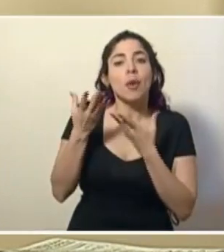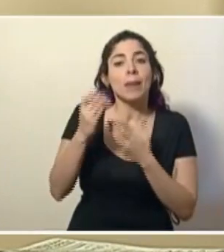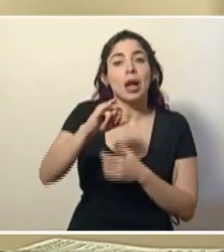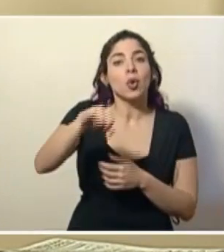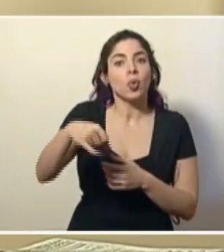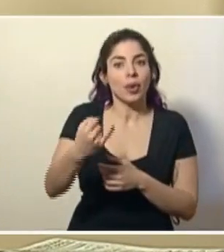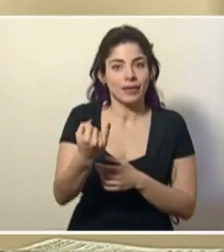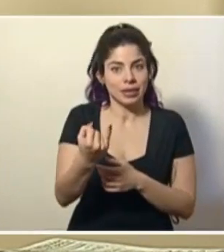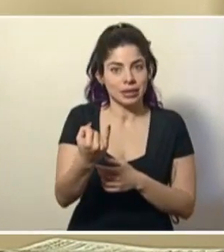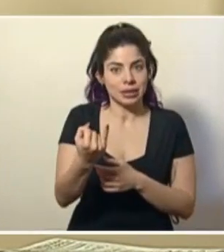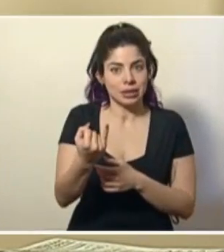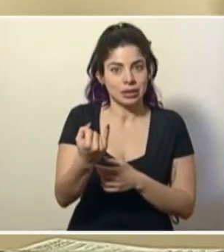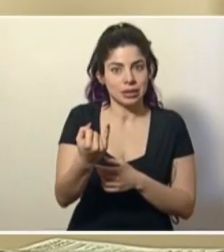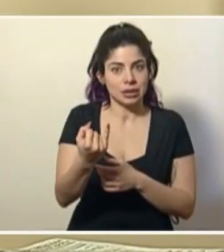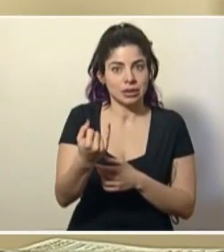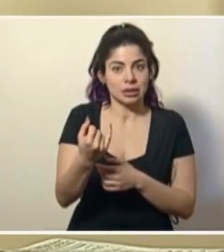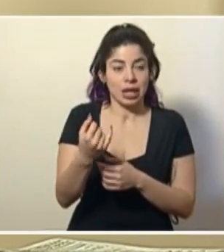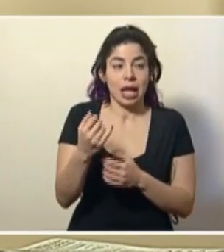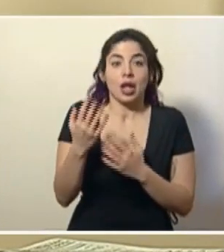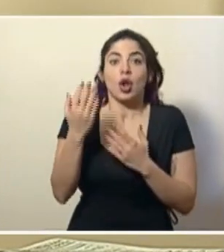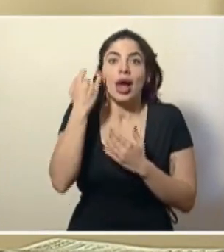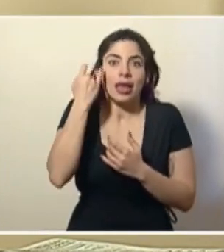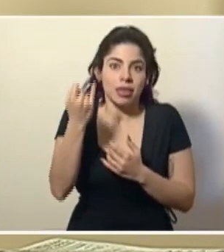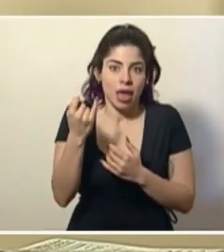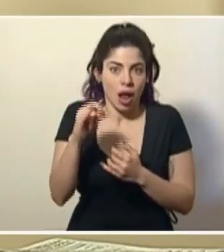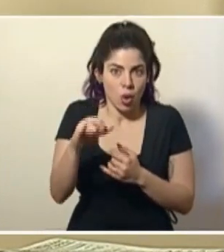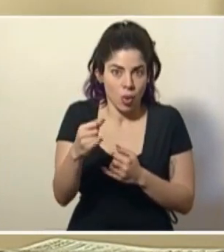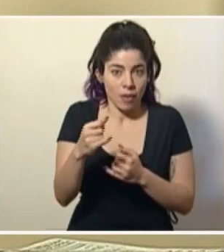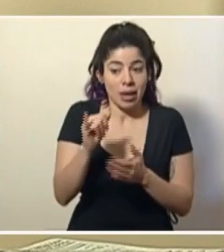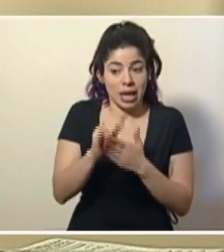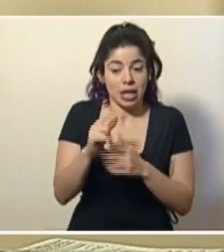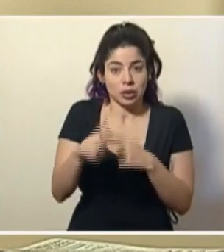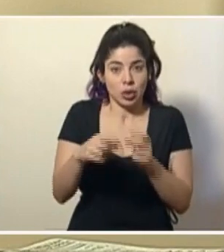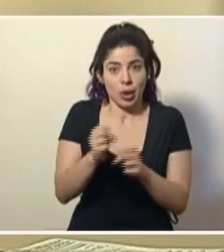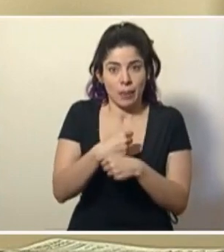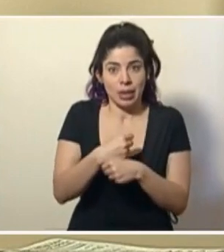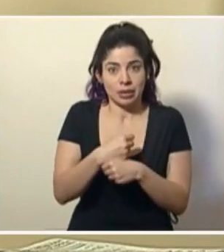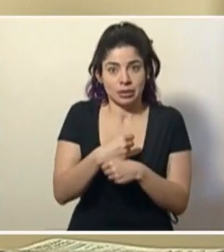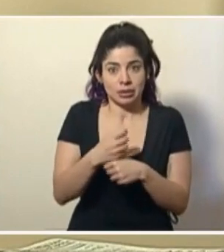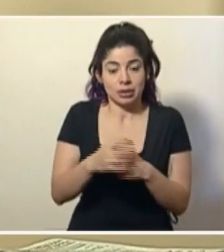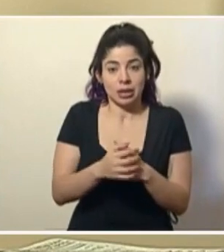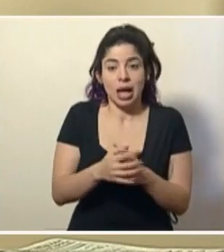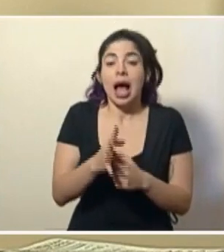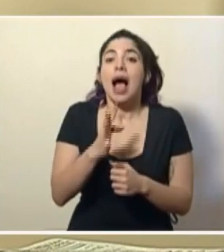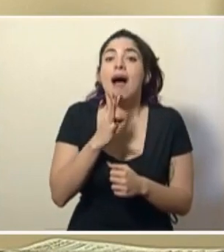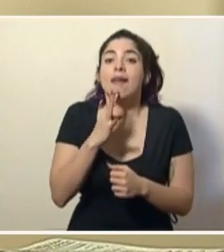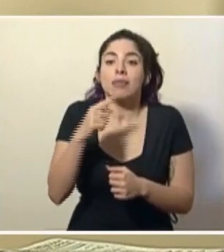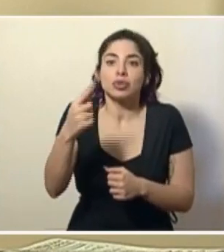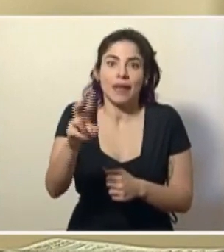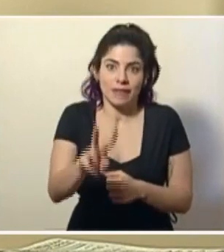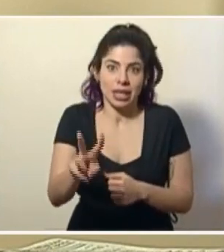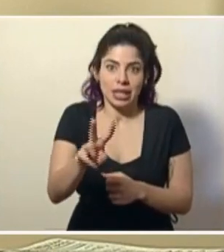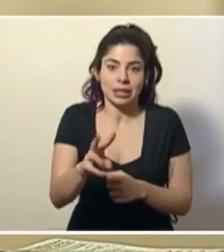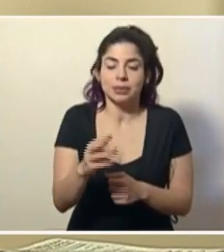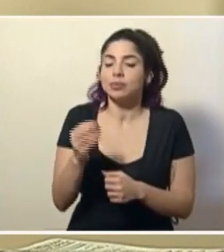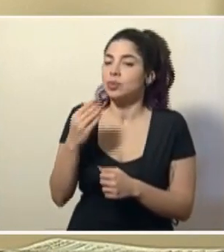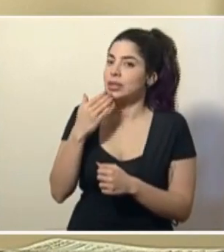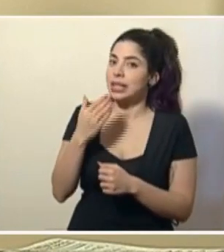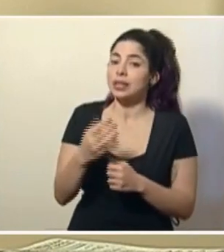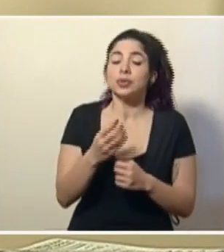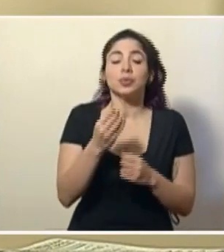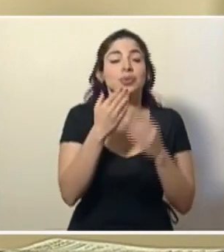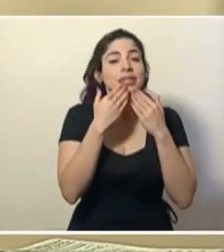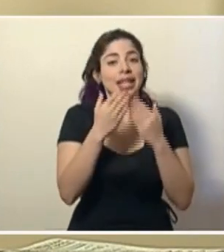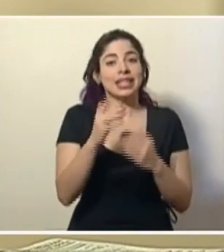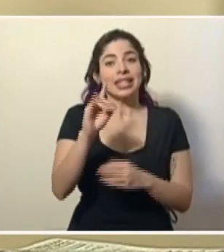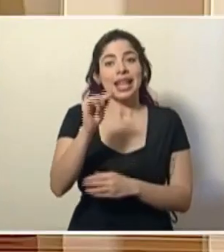el jueves, idealmente, y eso es lo que vamos a hacer. Hablemos el viernes. Muchas gracias. Muchas